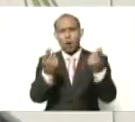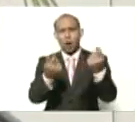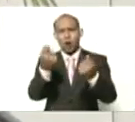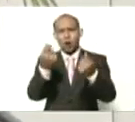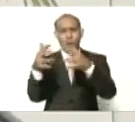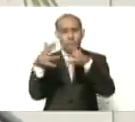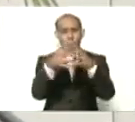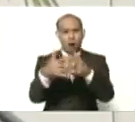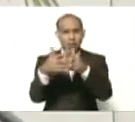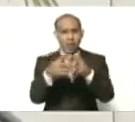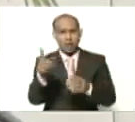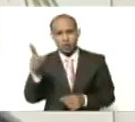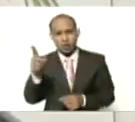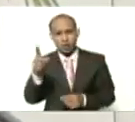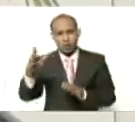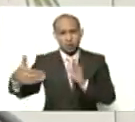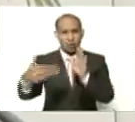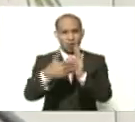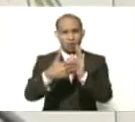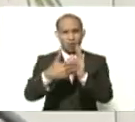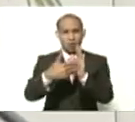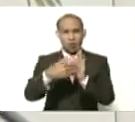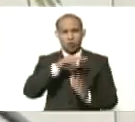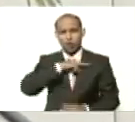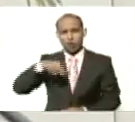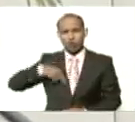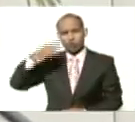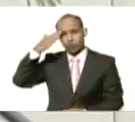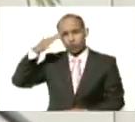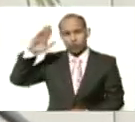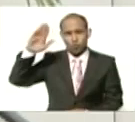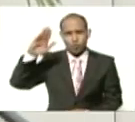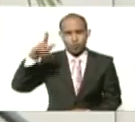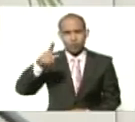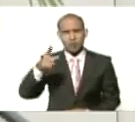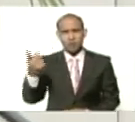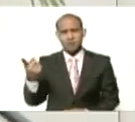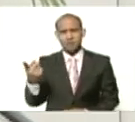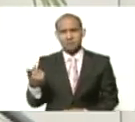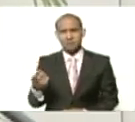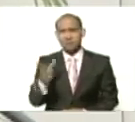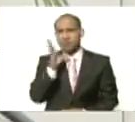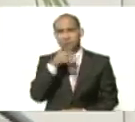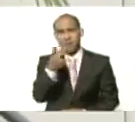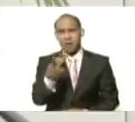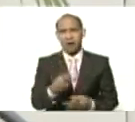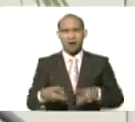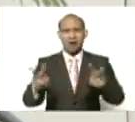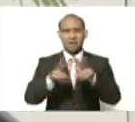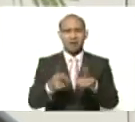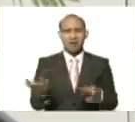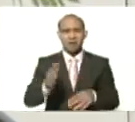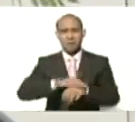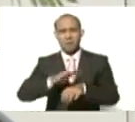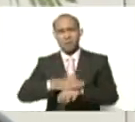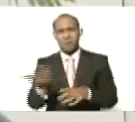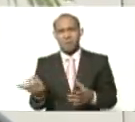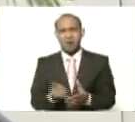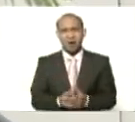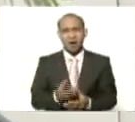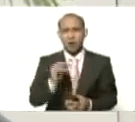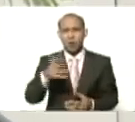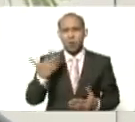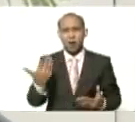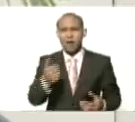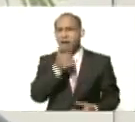Estados Unidos, y sus agresiones contra nosotros están desprestigiados, resultan insostenibles